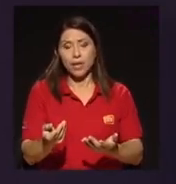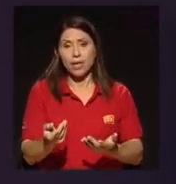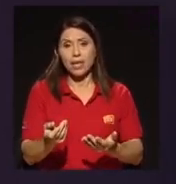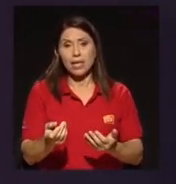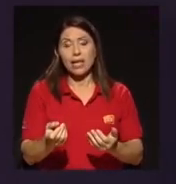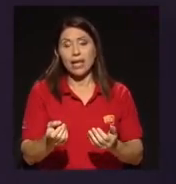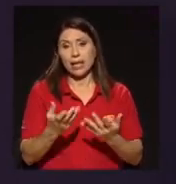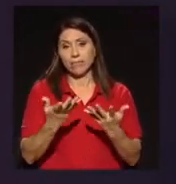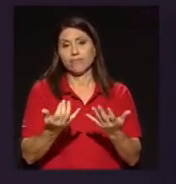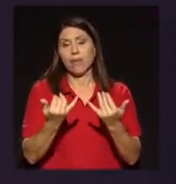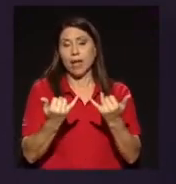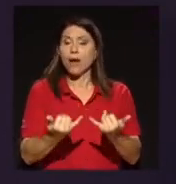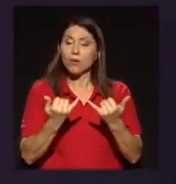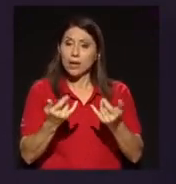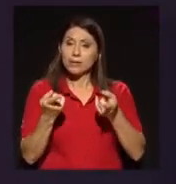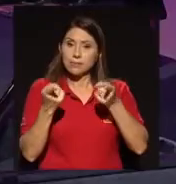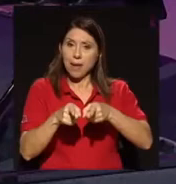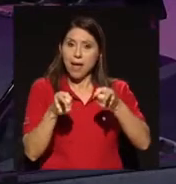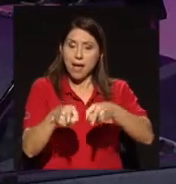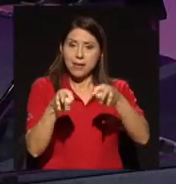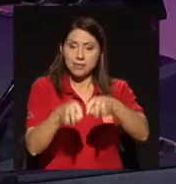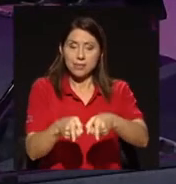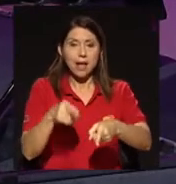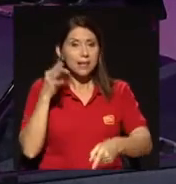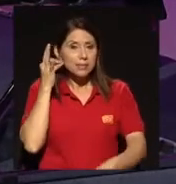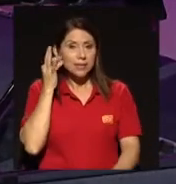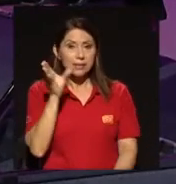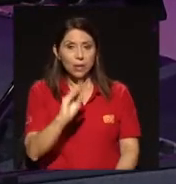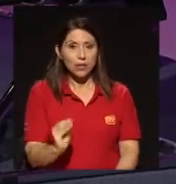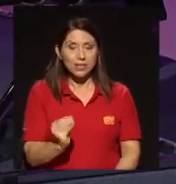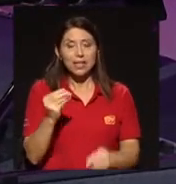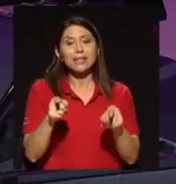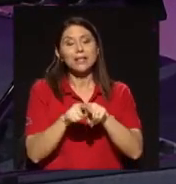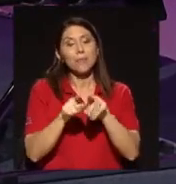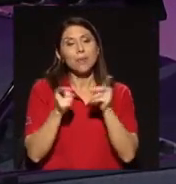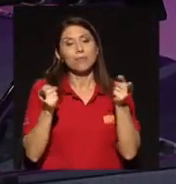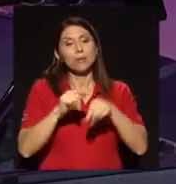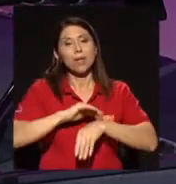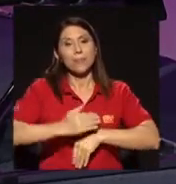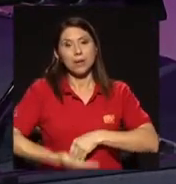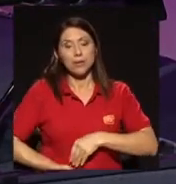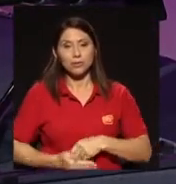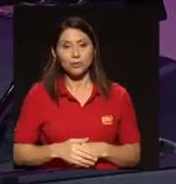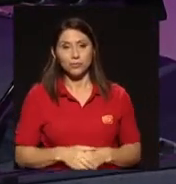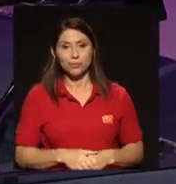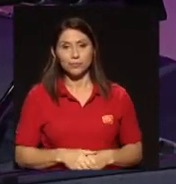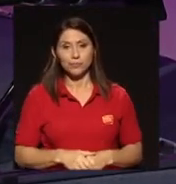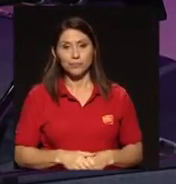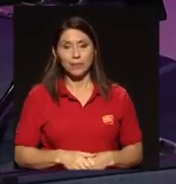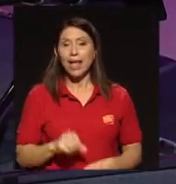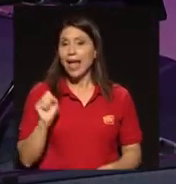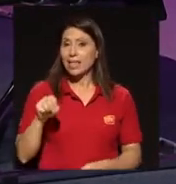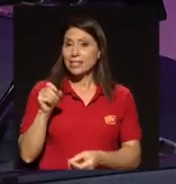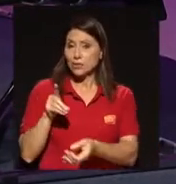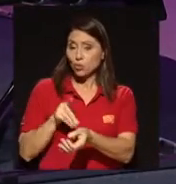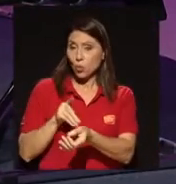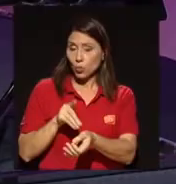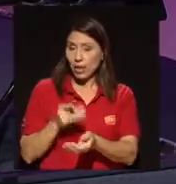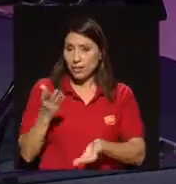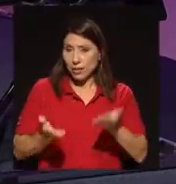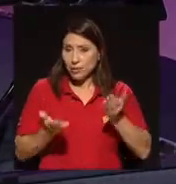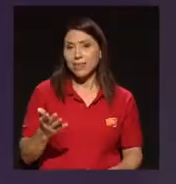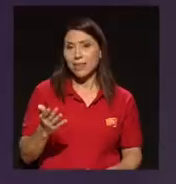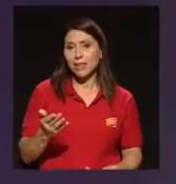le pega, ¿verdad?, a las chicas adolescentes y en cuestión de embarazos también todavía. Así es. Doctora, usted tal vez nos